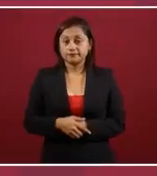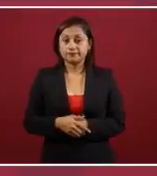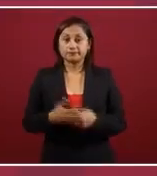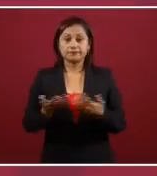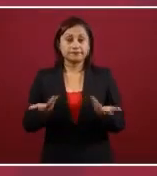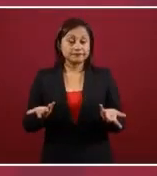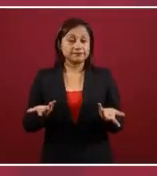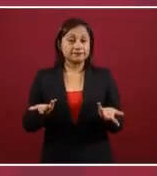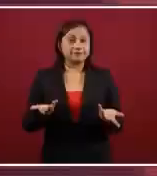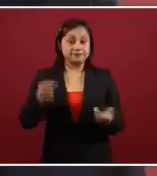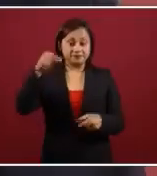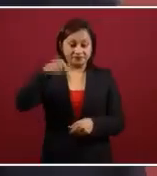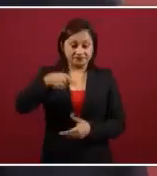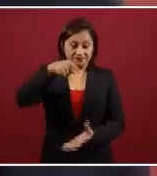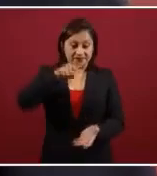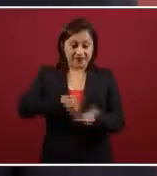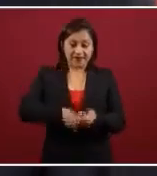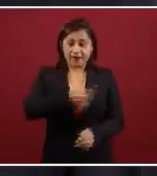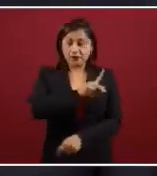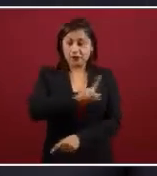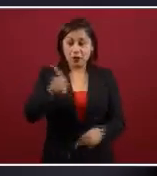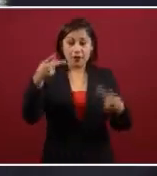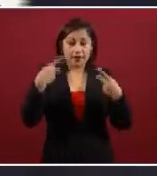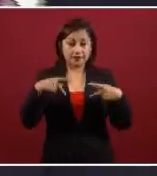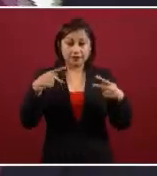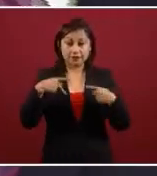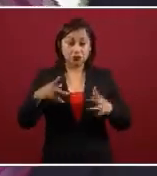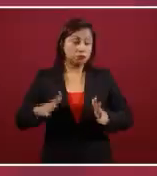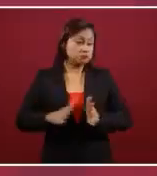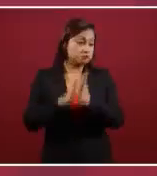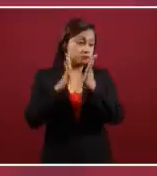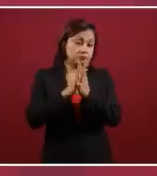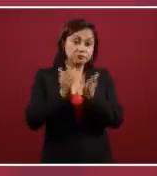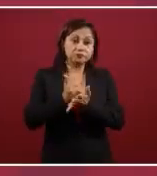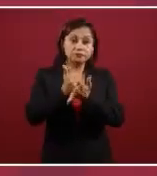mundo coopera. Si alguien en el metro